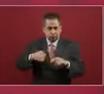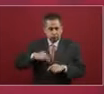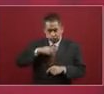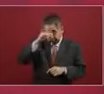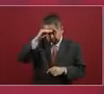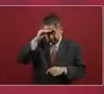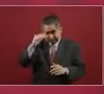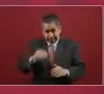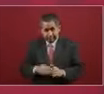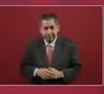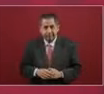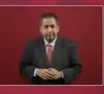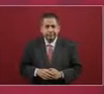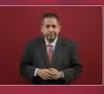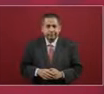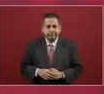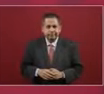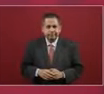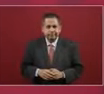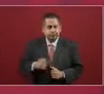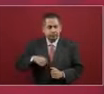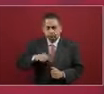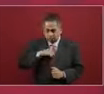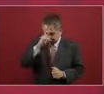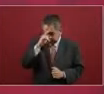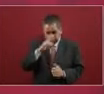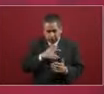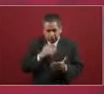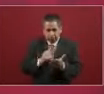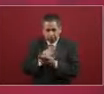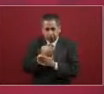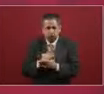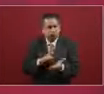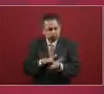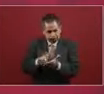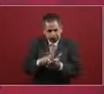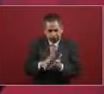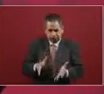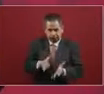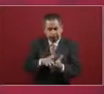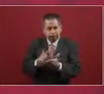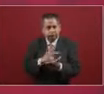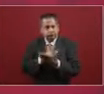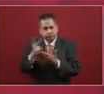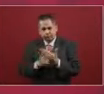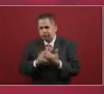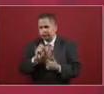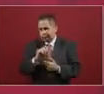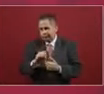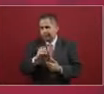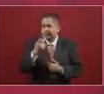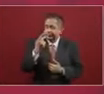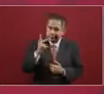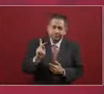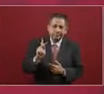nosotros, en definitiva, vamos a impulsar ese proyecto,